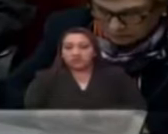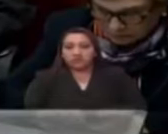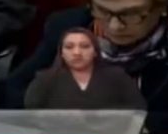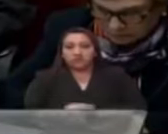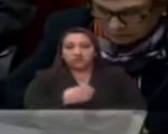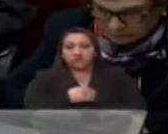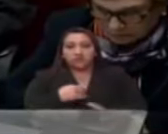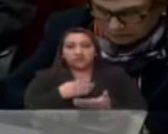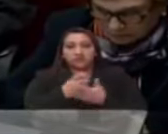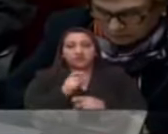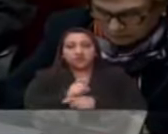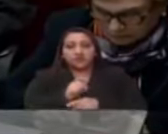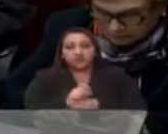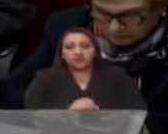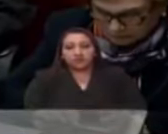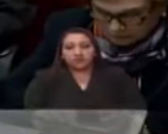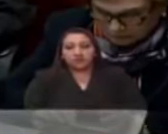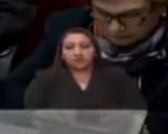Ministerio de Educación.